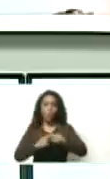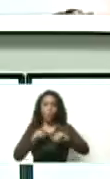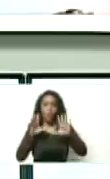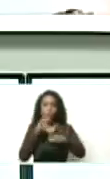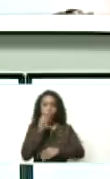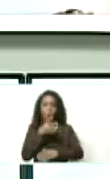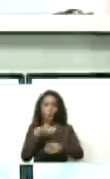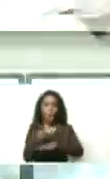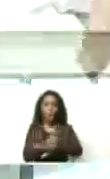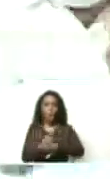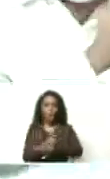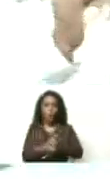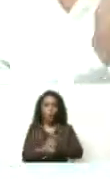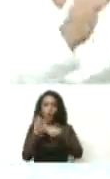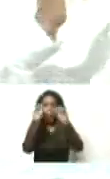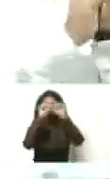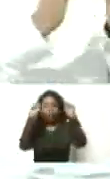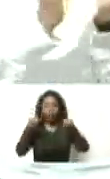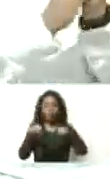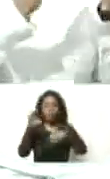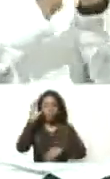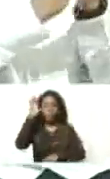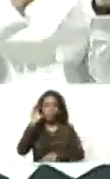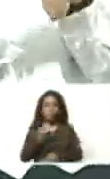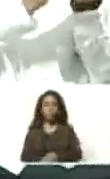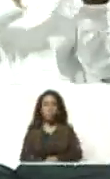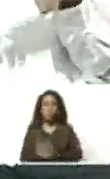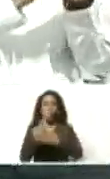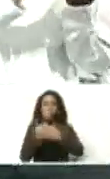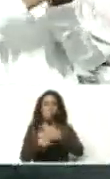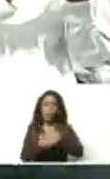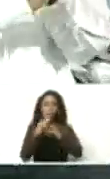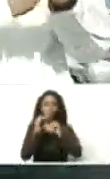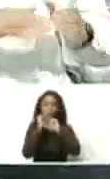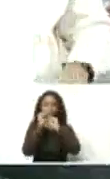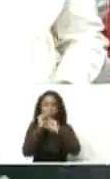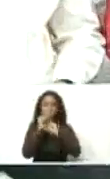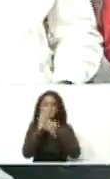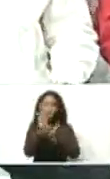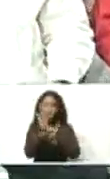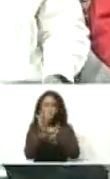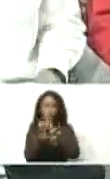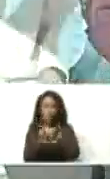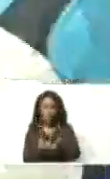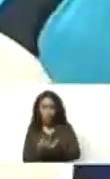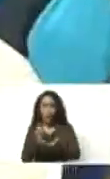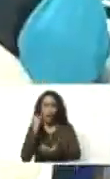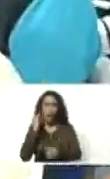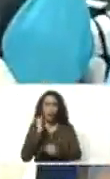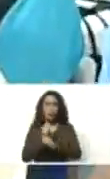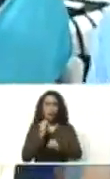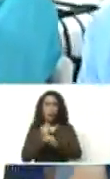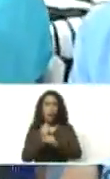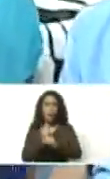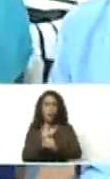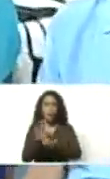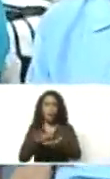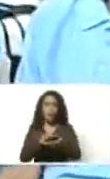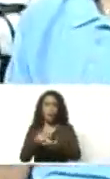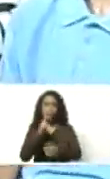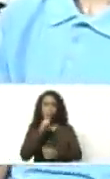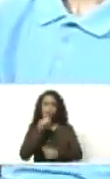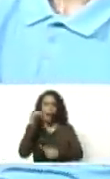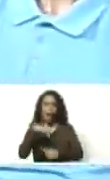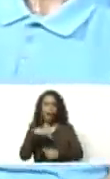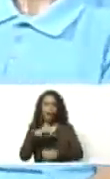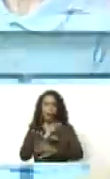buen gobierno en el sistema Patria. Vamos a bajar la aplicación Benap. ¿Quiénes de los que están aquí ya